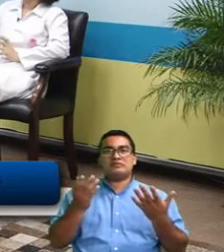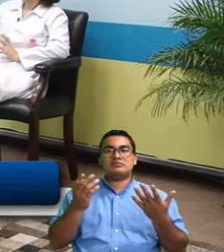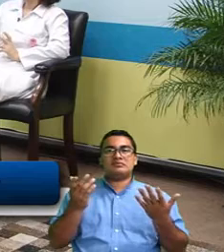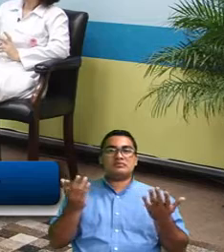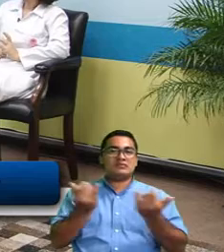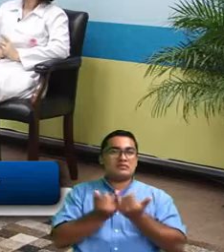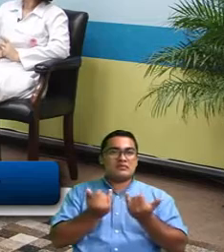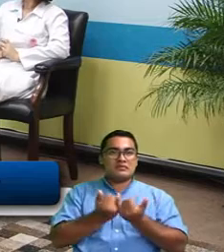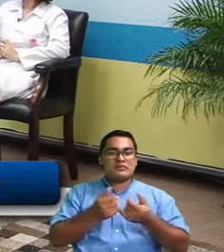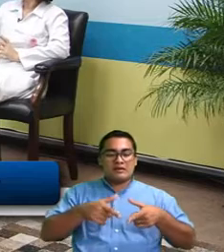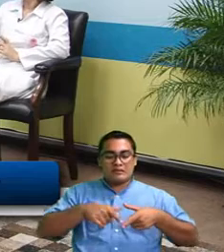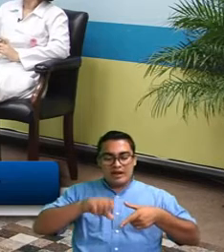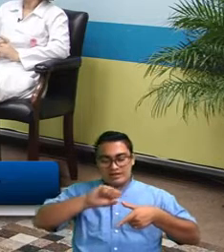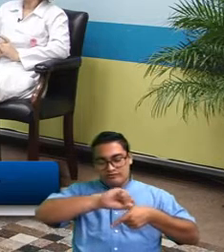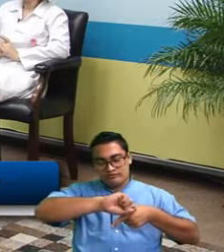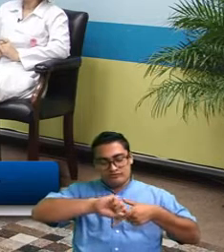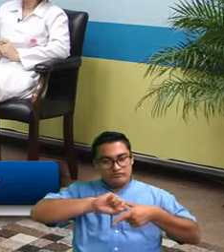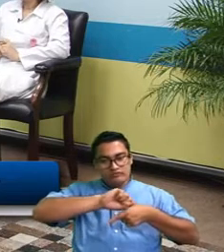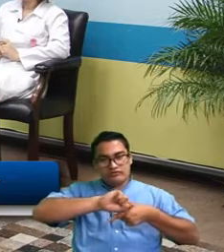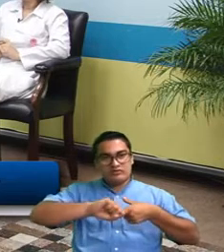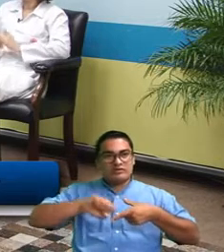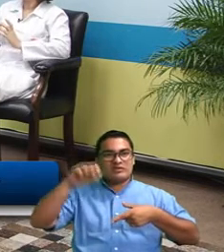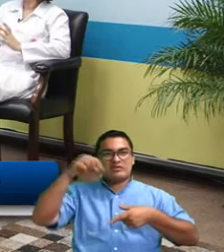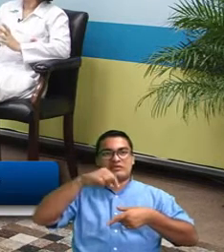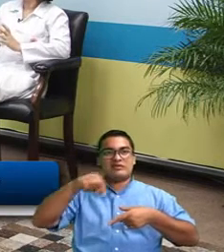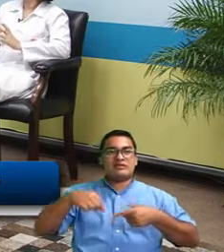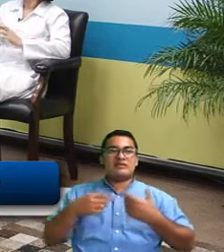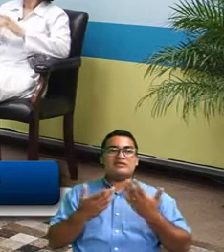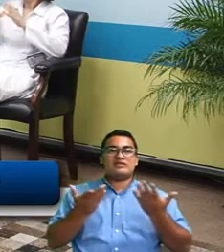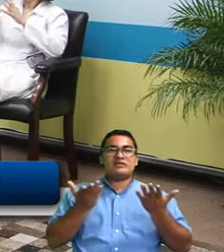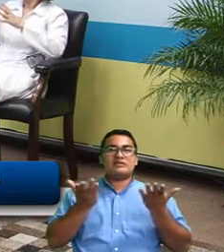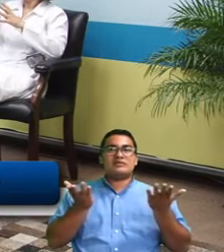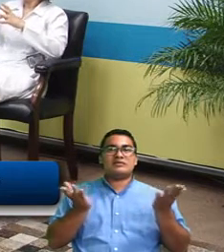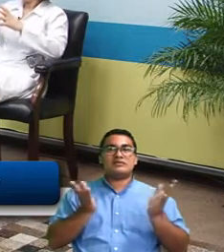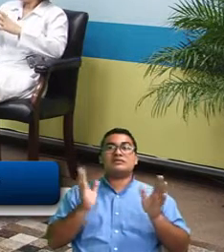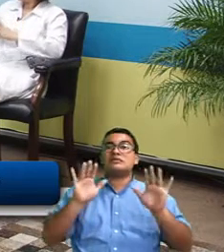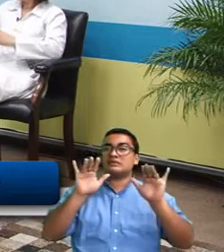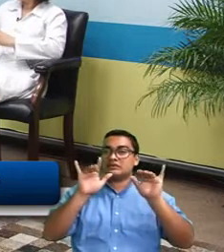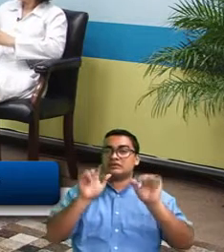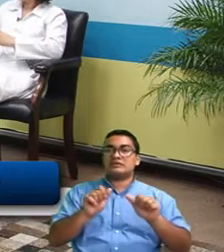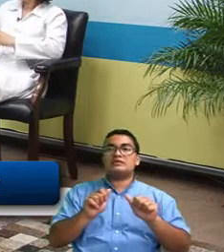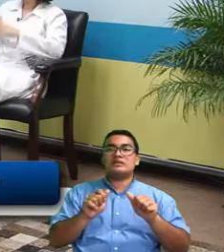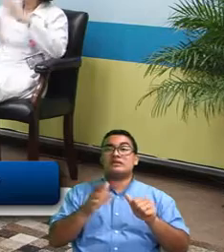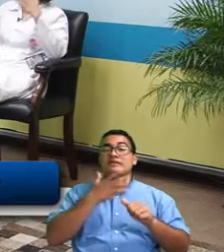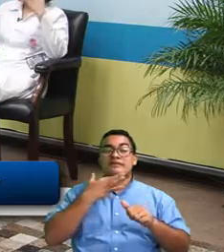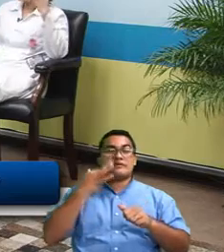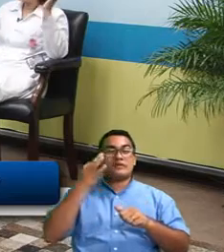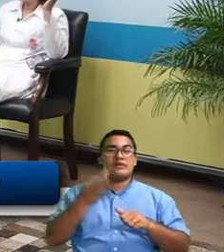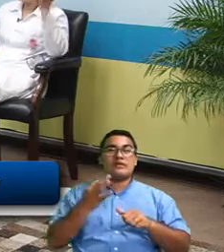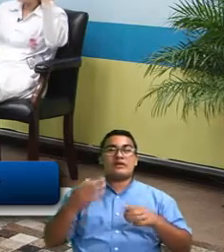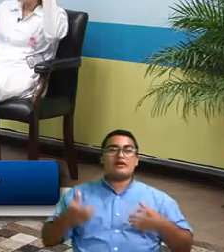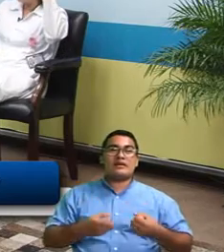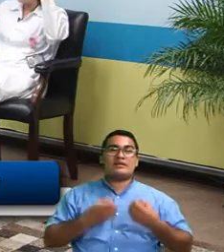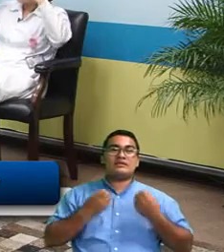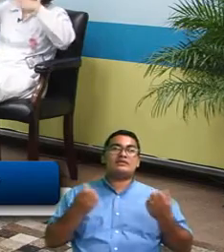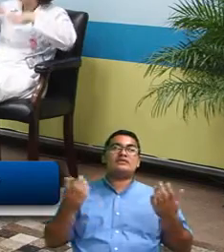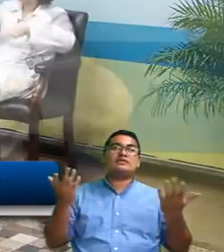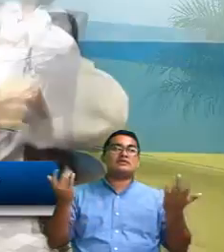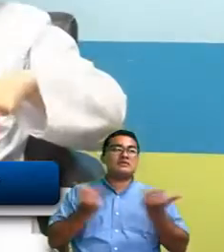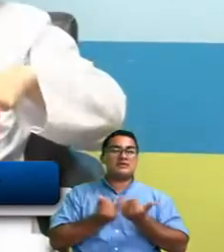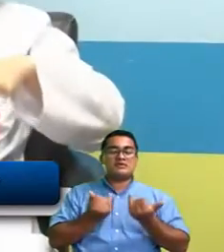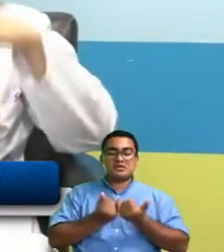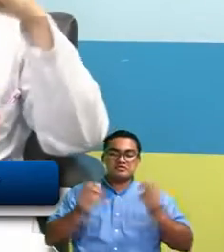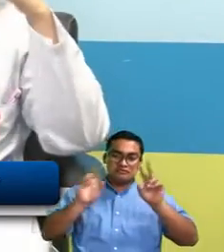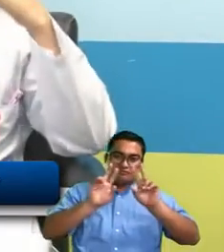no hay tomografía se le hace ultrasonido y algo que se llama pielograma. Es decir, una vez que tenemos confirmado un cáncer, hay que hacer como un chequeo